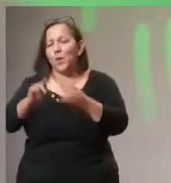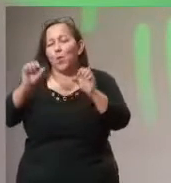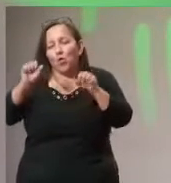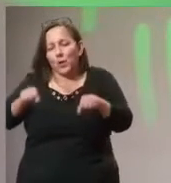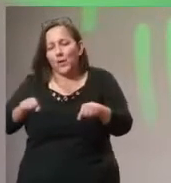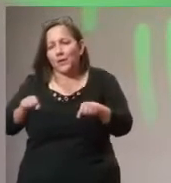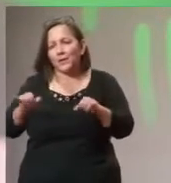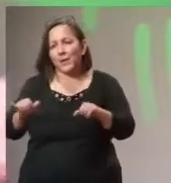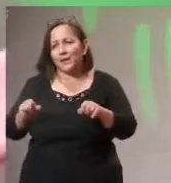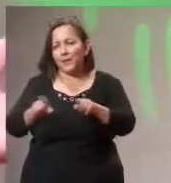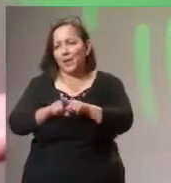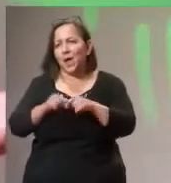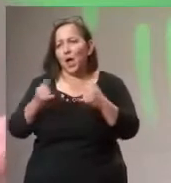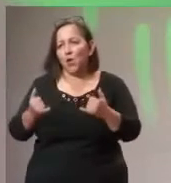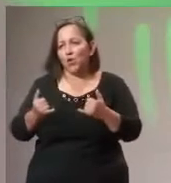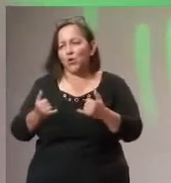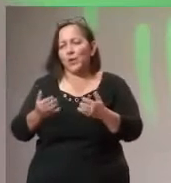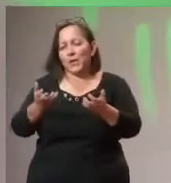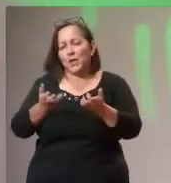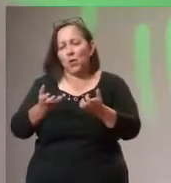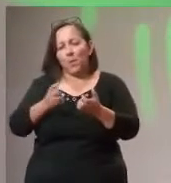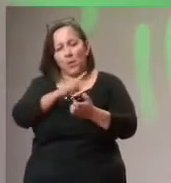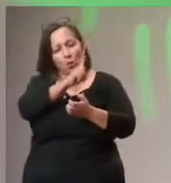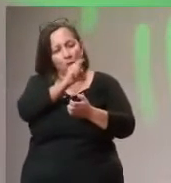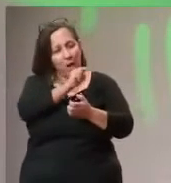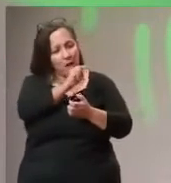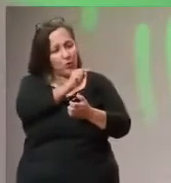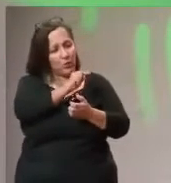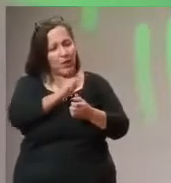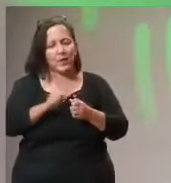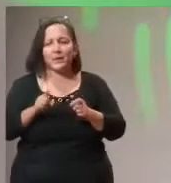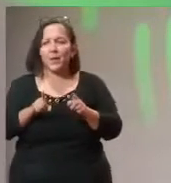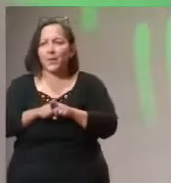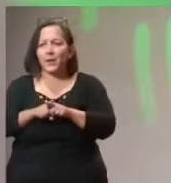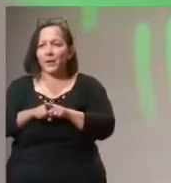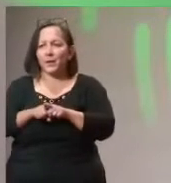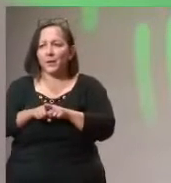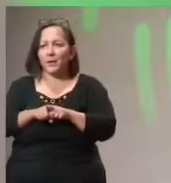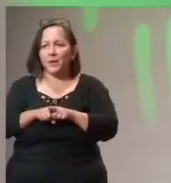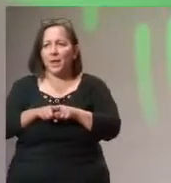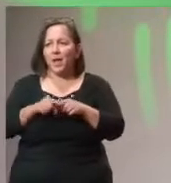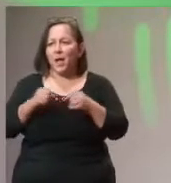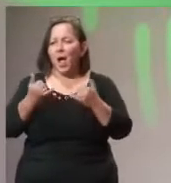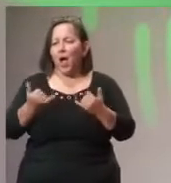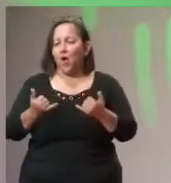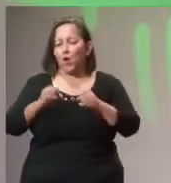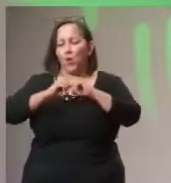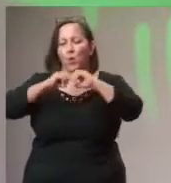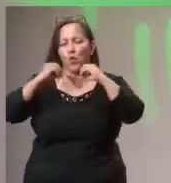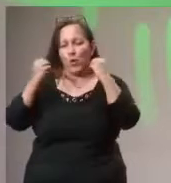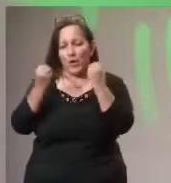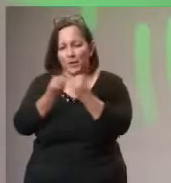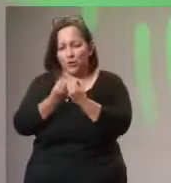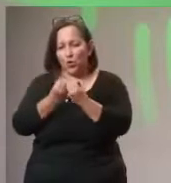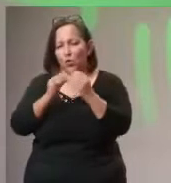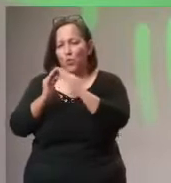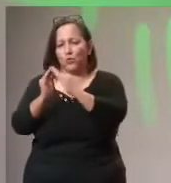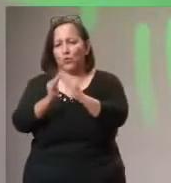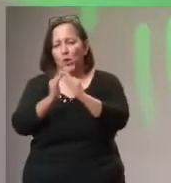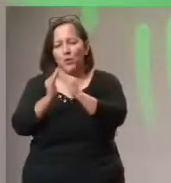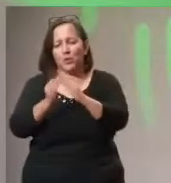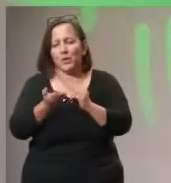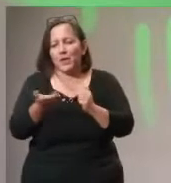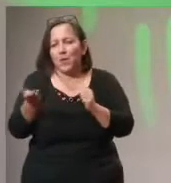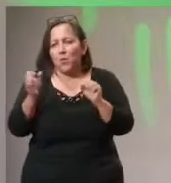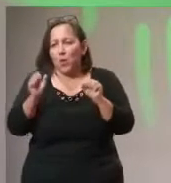podrían estar. Yo les quiero consultar a ustedes, a nivel de organizaciones, a nivel de ciudadanía, ¿qué podemos